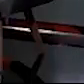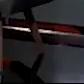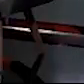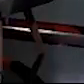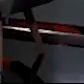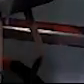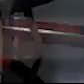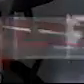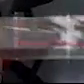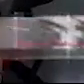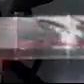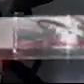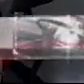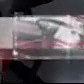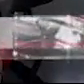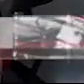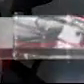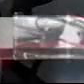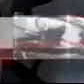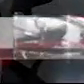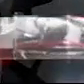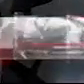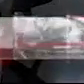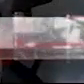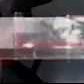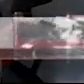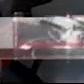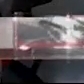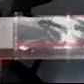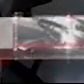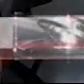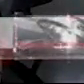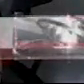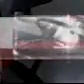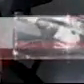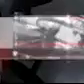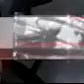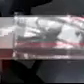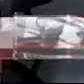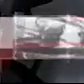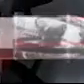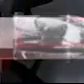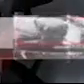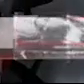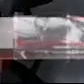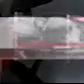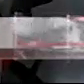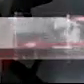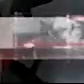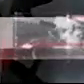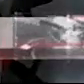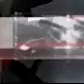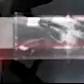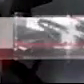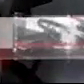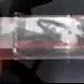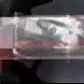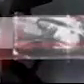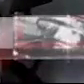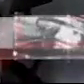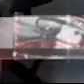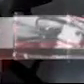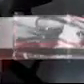tenemos ya a los seis candidatos del gobierno del estado mismos que habrán de ser postulados